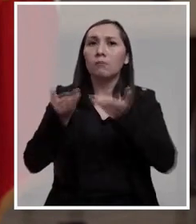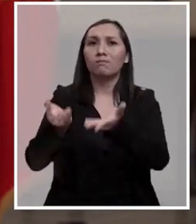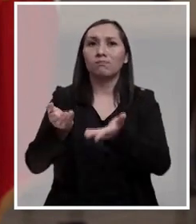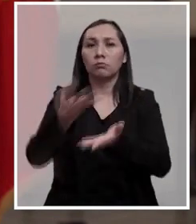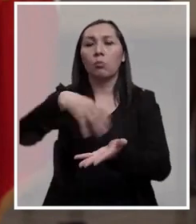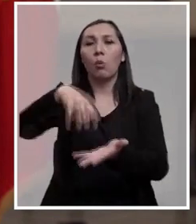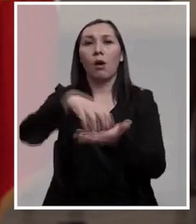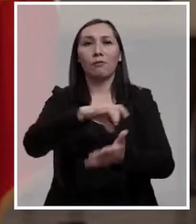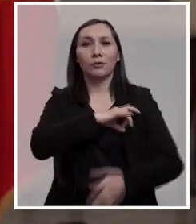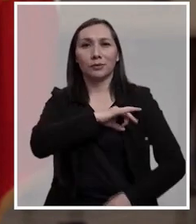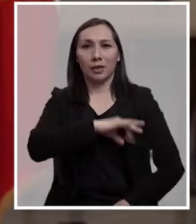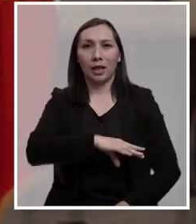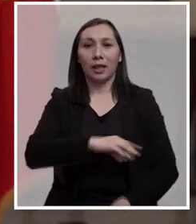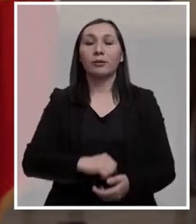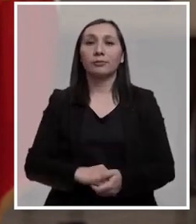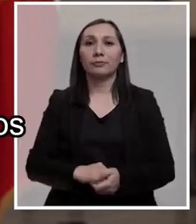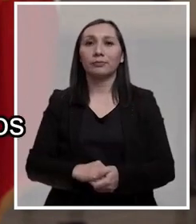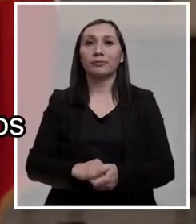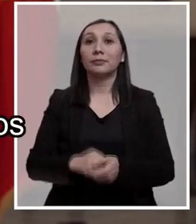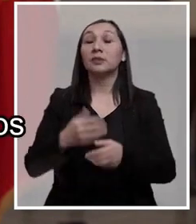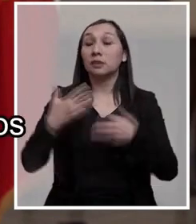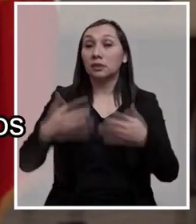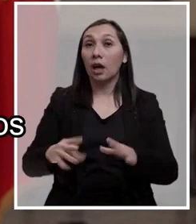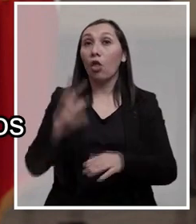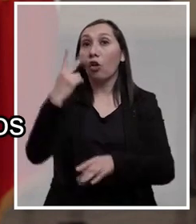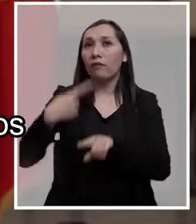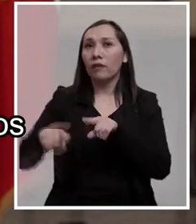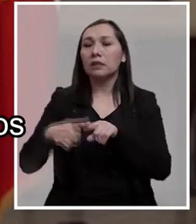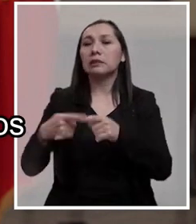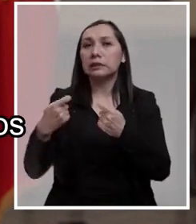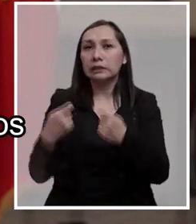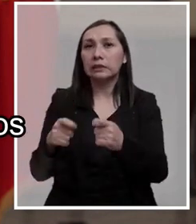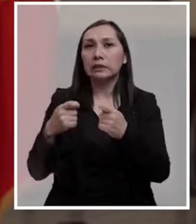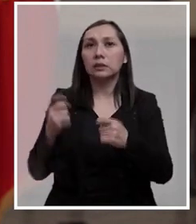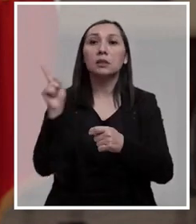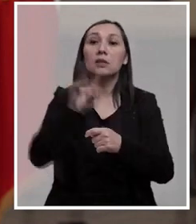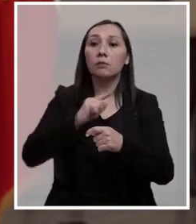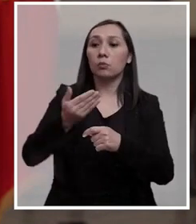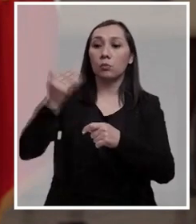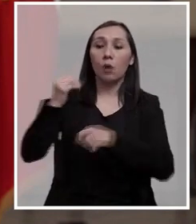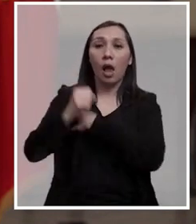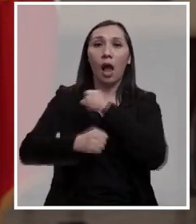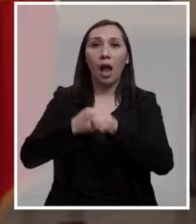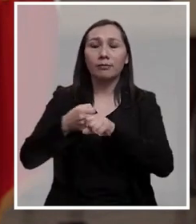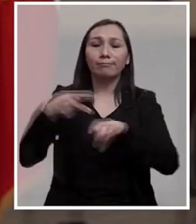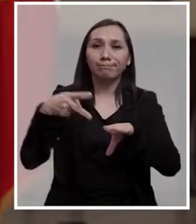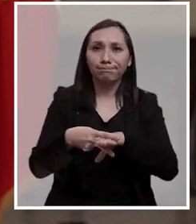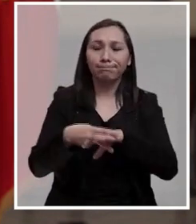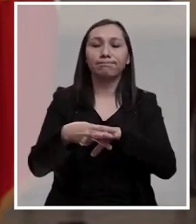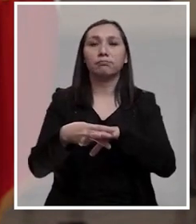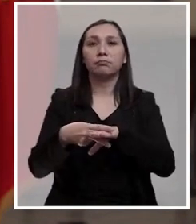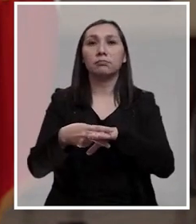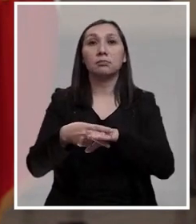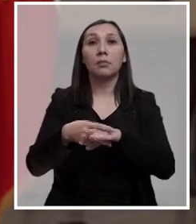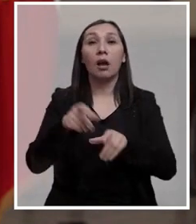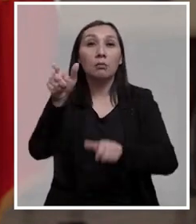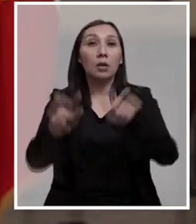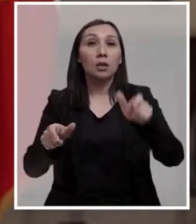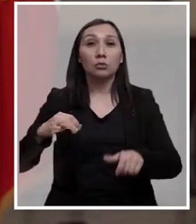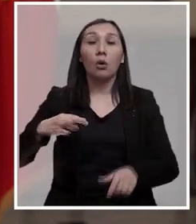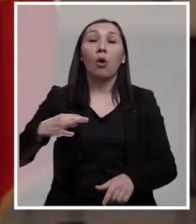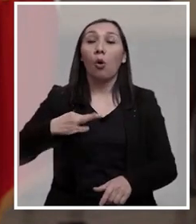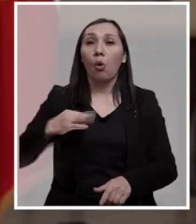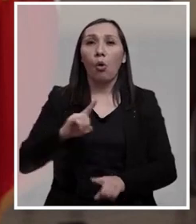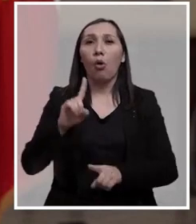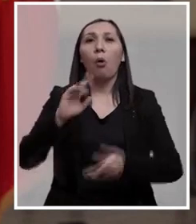chileno ya han habido dos intentos fallidos Durante los últimos años y la ciudadanía no perdonará un